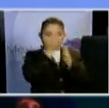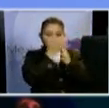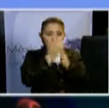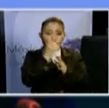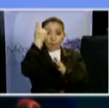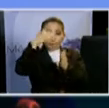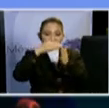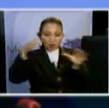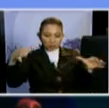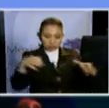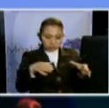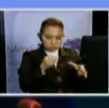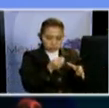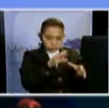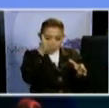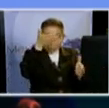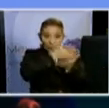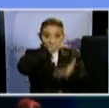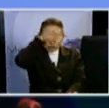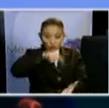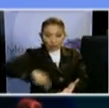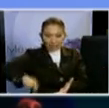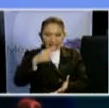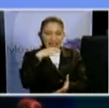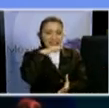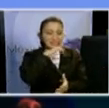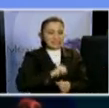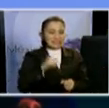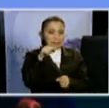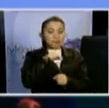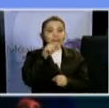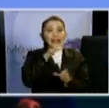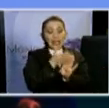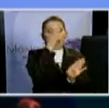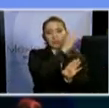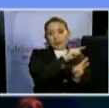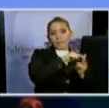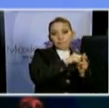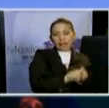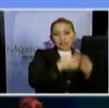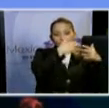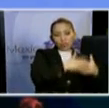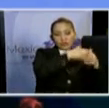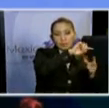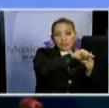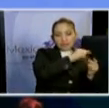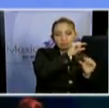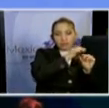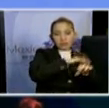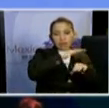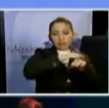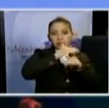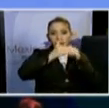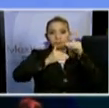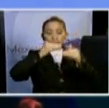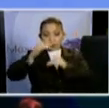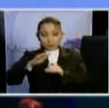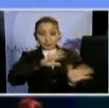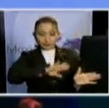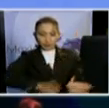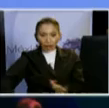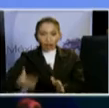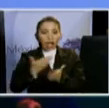y esto es un aumento del 14% en comparación con lo que existía al inicio de la industrialización. Ahora, en cuanto a los